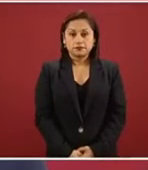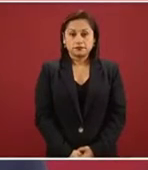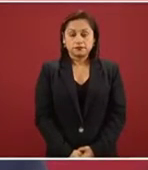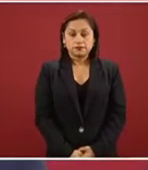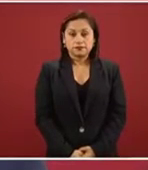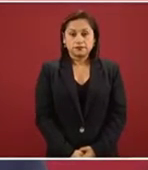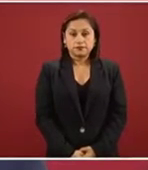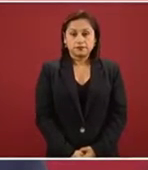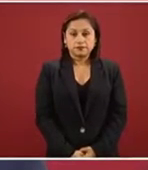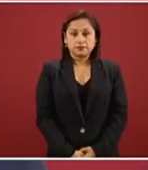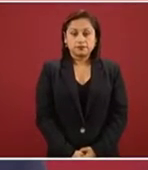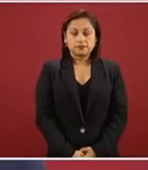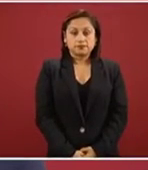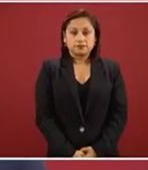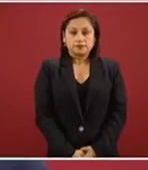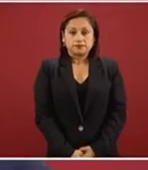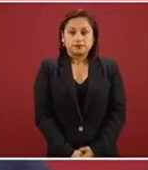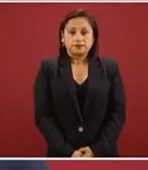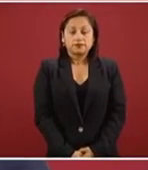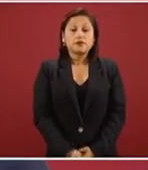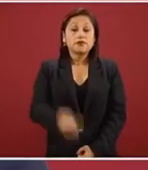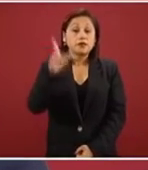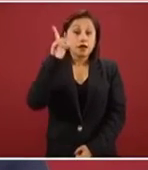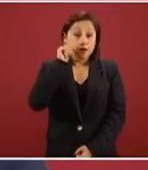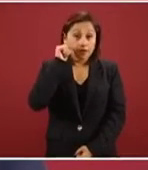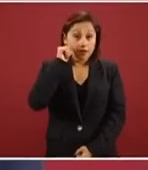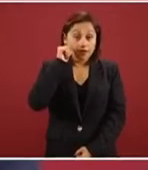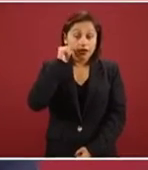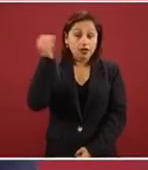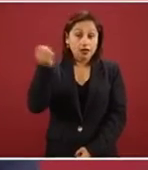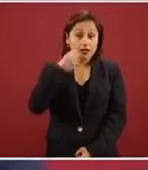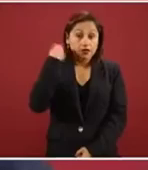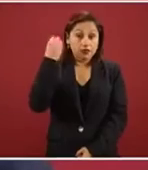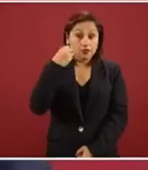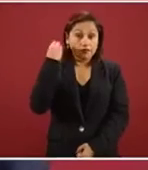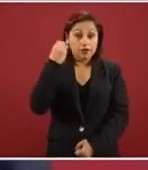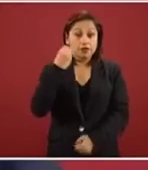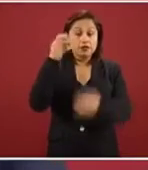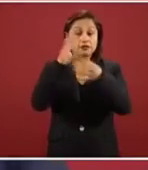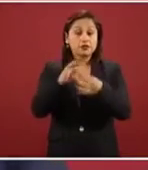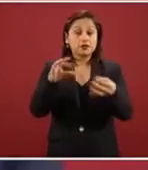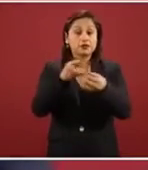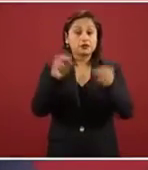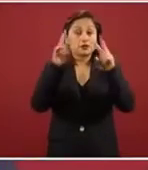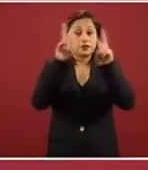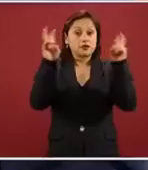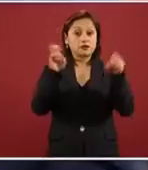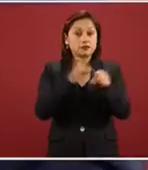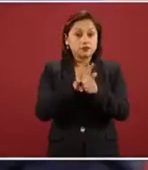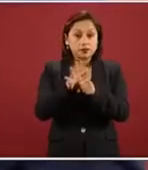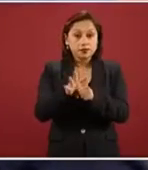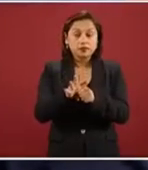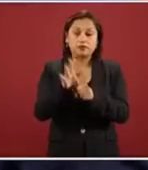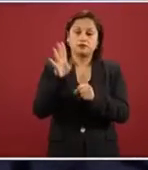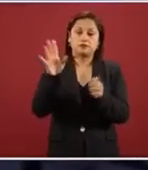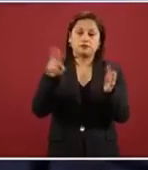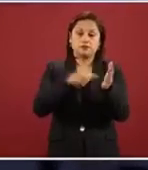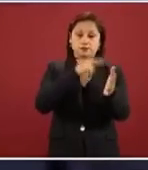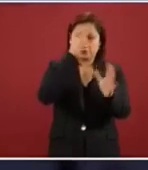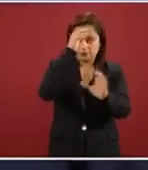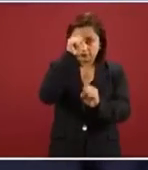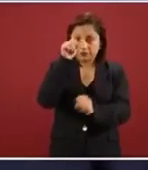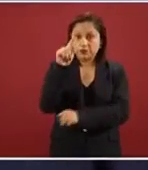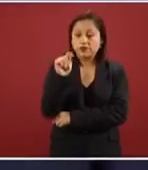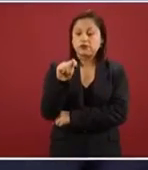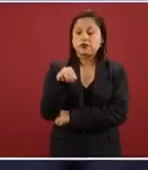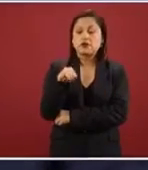la conferencia a informar sobre el tratado. que yo espero que